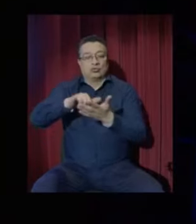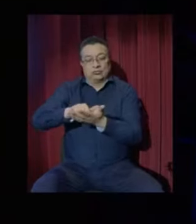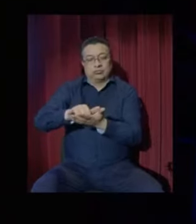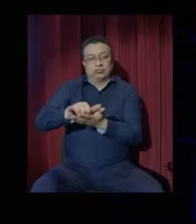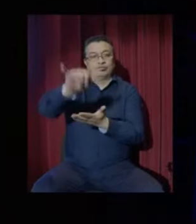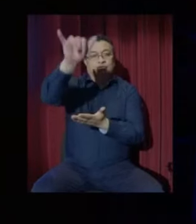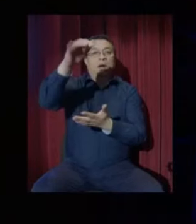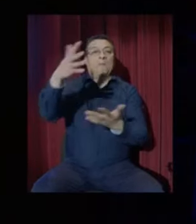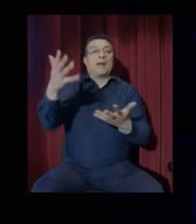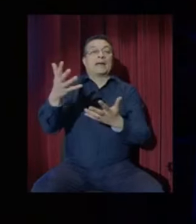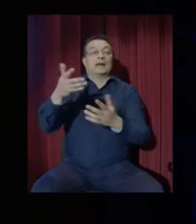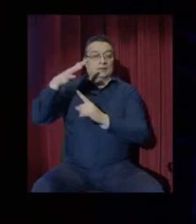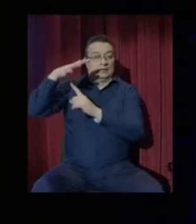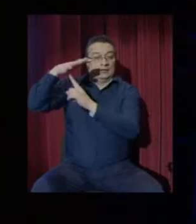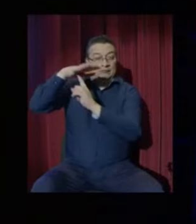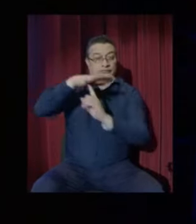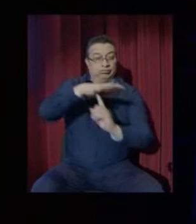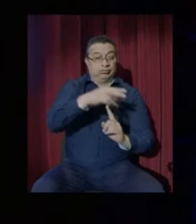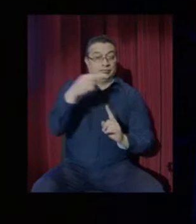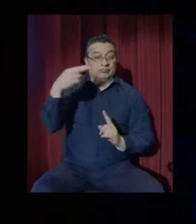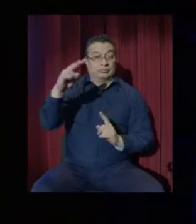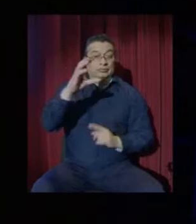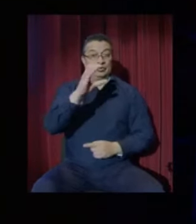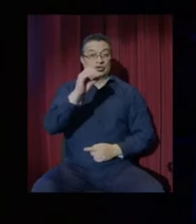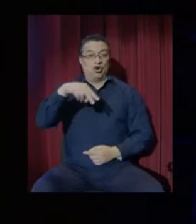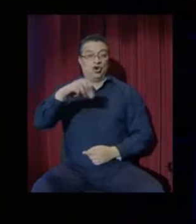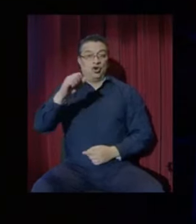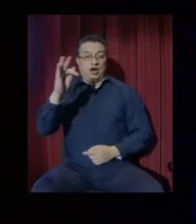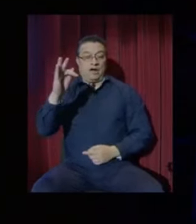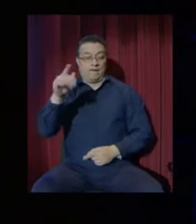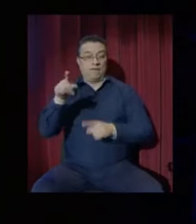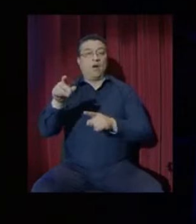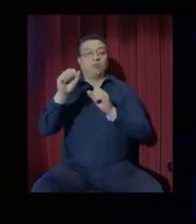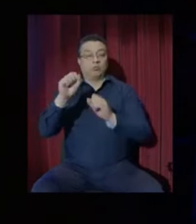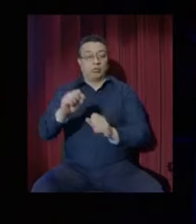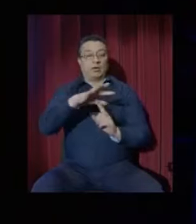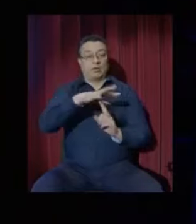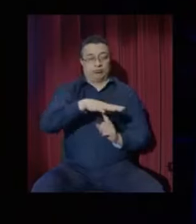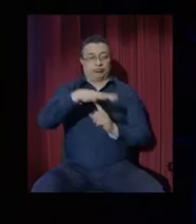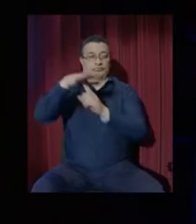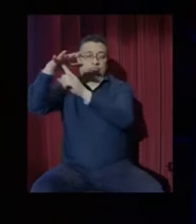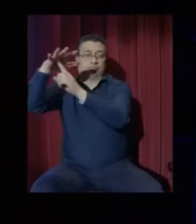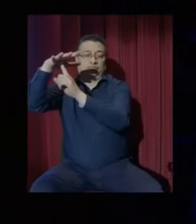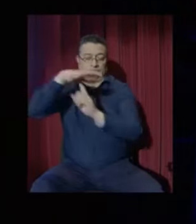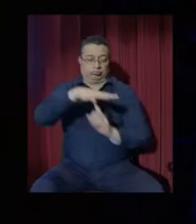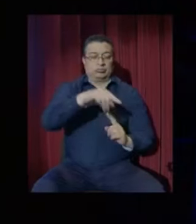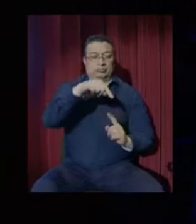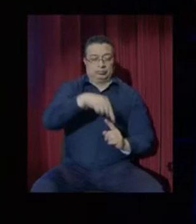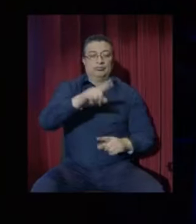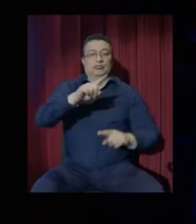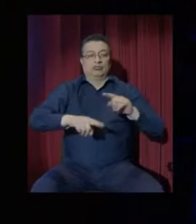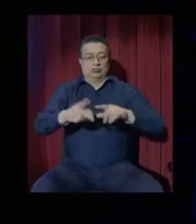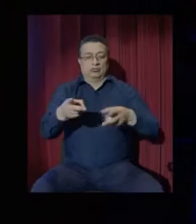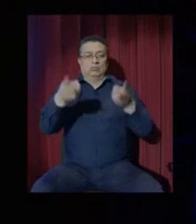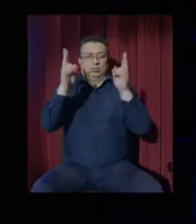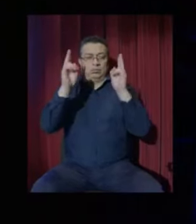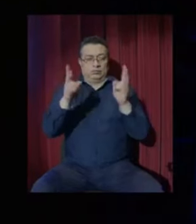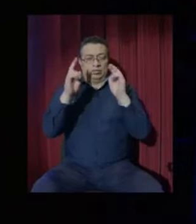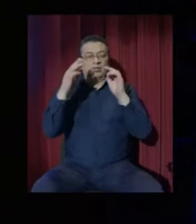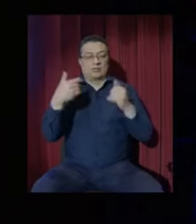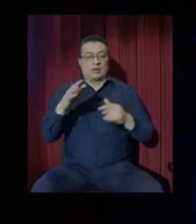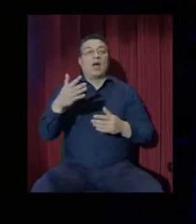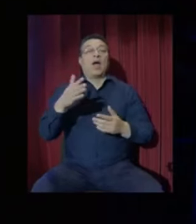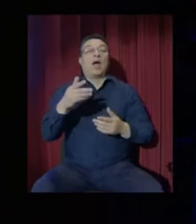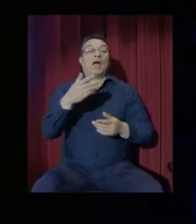para que los helicópteros de conaf puedan eh despegar y también ubicarse en nuestro territorio algo que